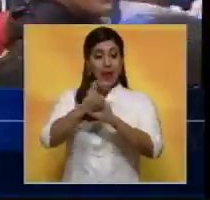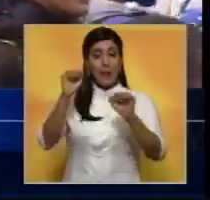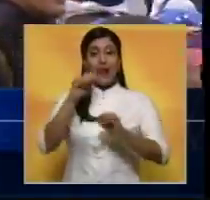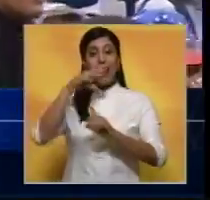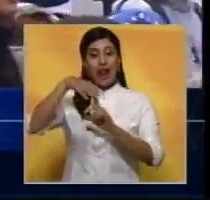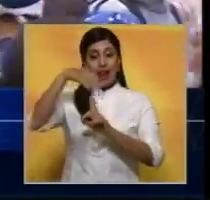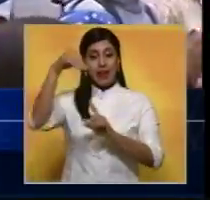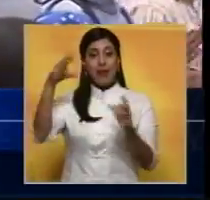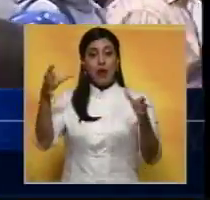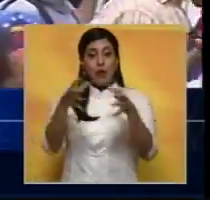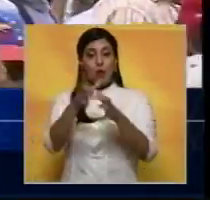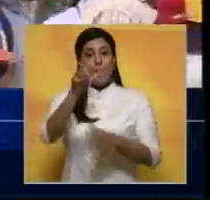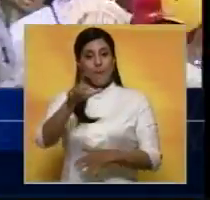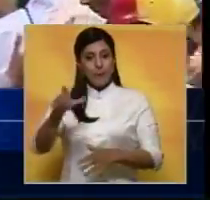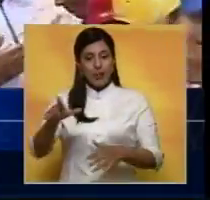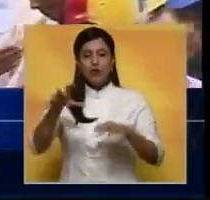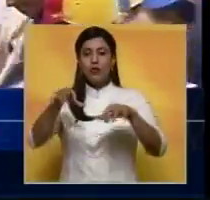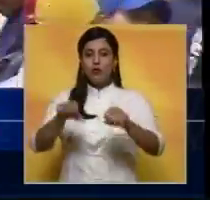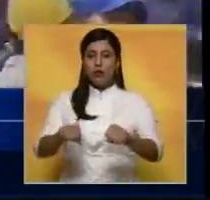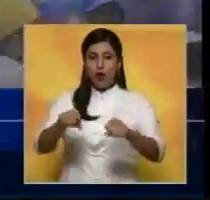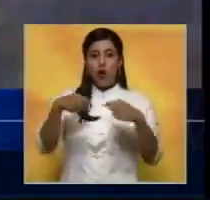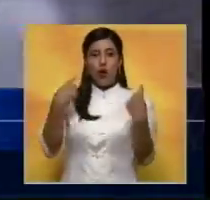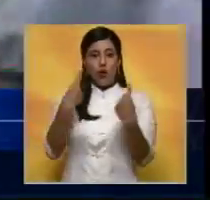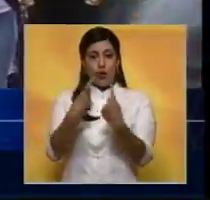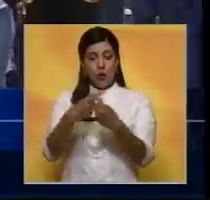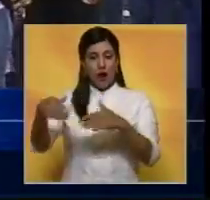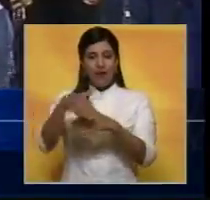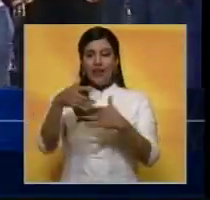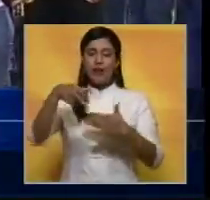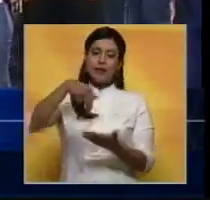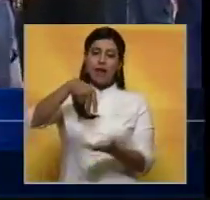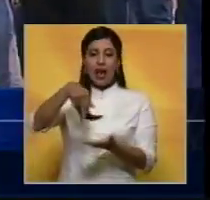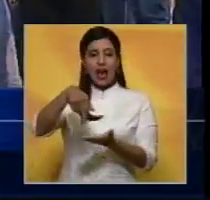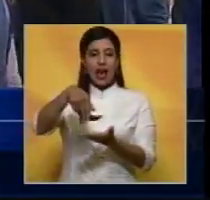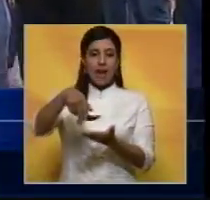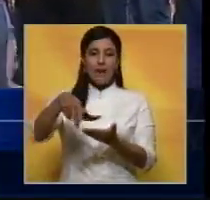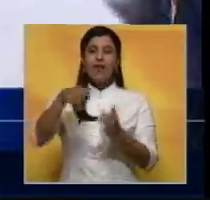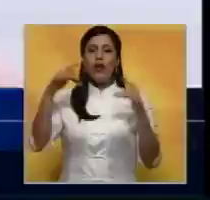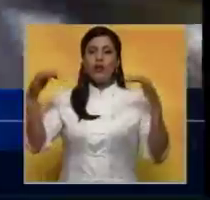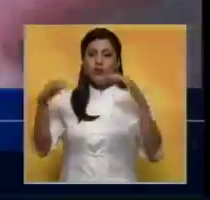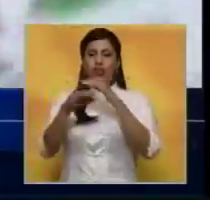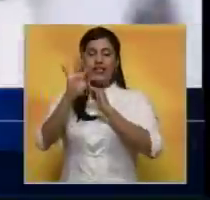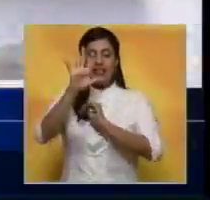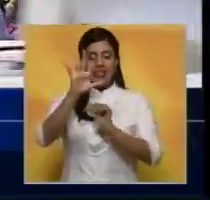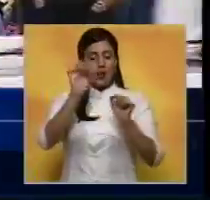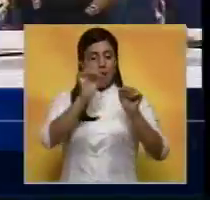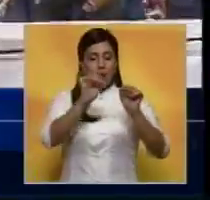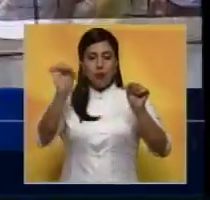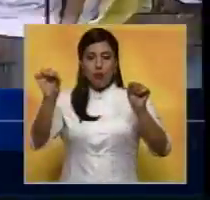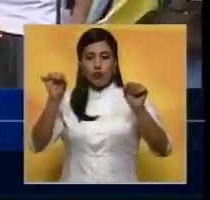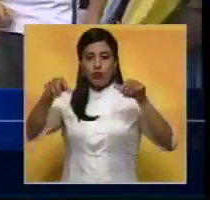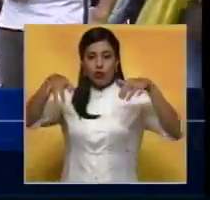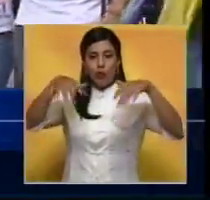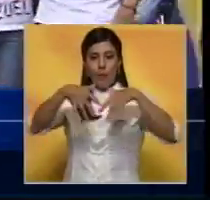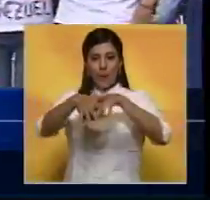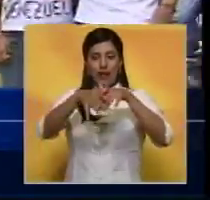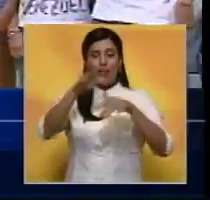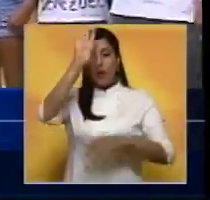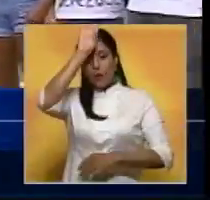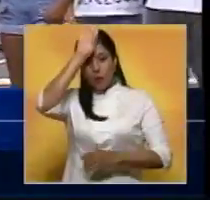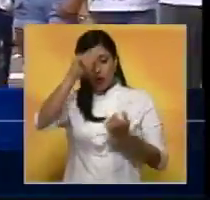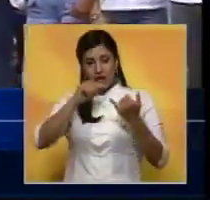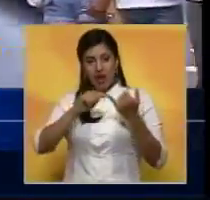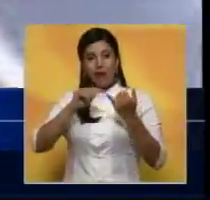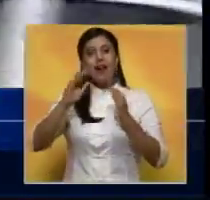Plaza Altamira, grupos de personas tomaron la avenida Luis Roche para caminar donde confluyen 5 puntos de concentración: